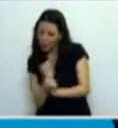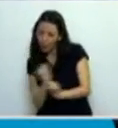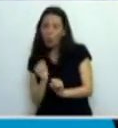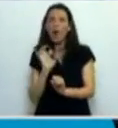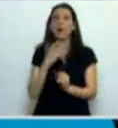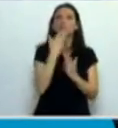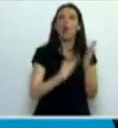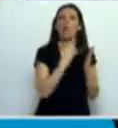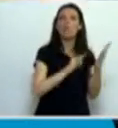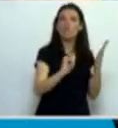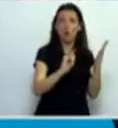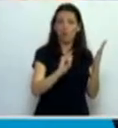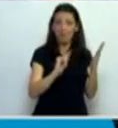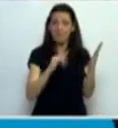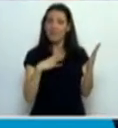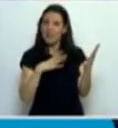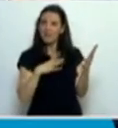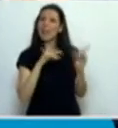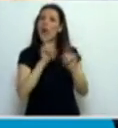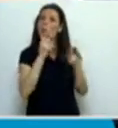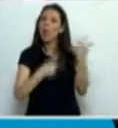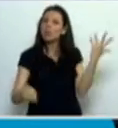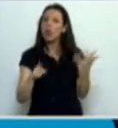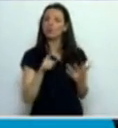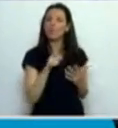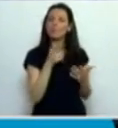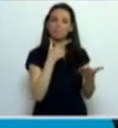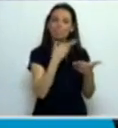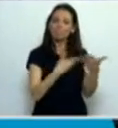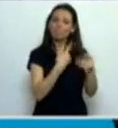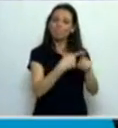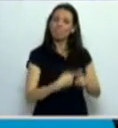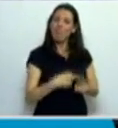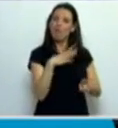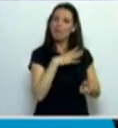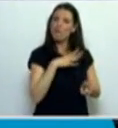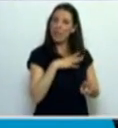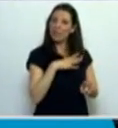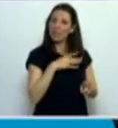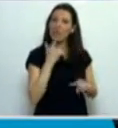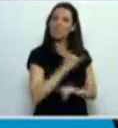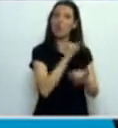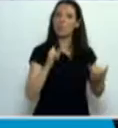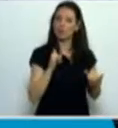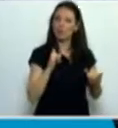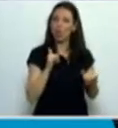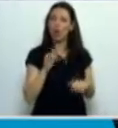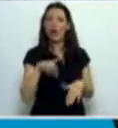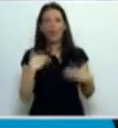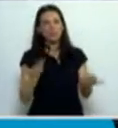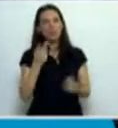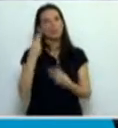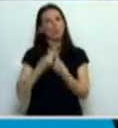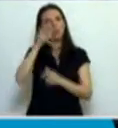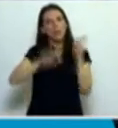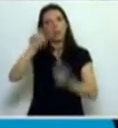de inversión. Hay omisiones en la documentación contable que muchas veces han motivado la abstención de opinión, como en este